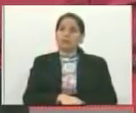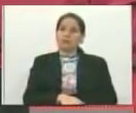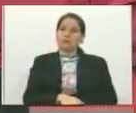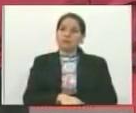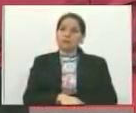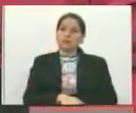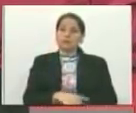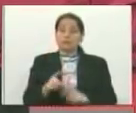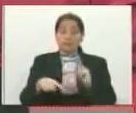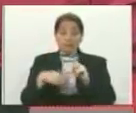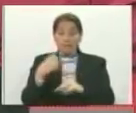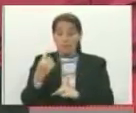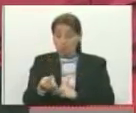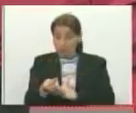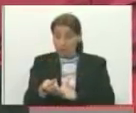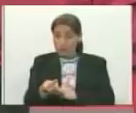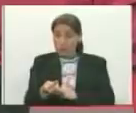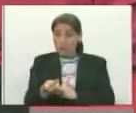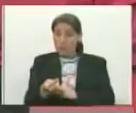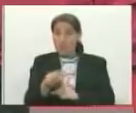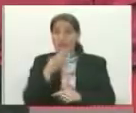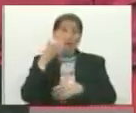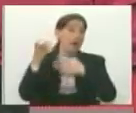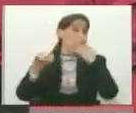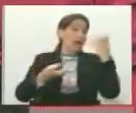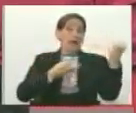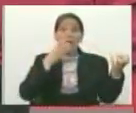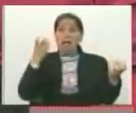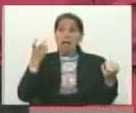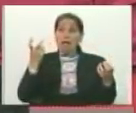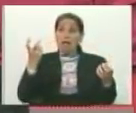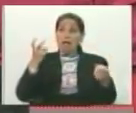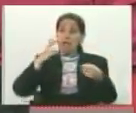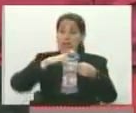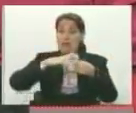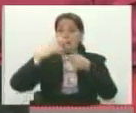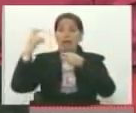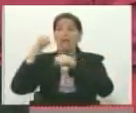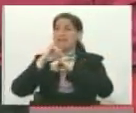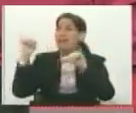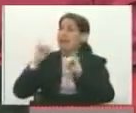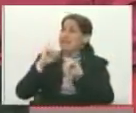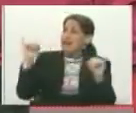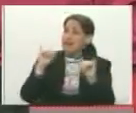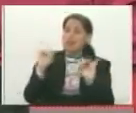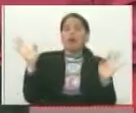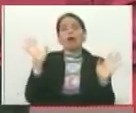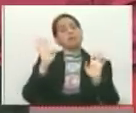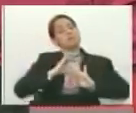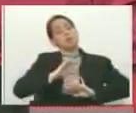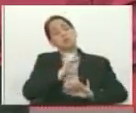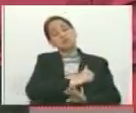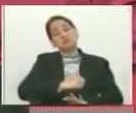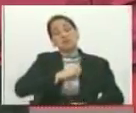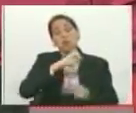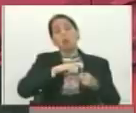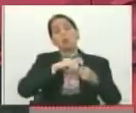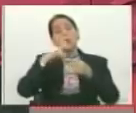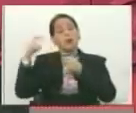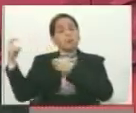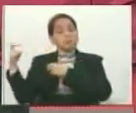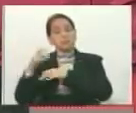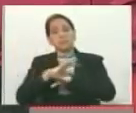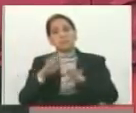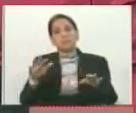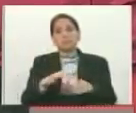Sigo contando. Después pedí a grito que bajaran la grúa. Ah, bajaron la grúa. Se lo llevaron en su grúa. Cuando llegó,